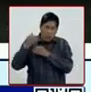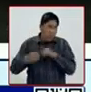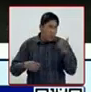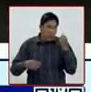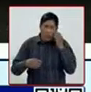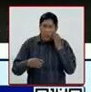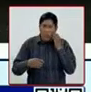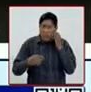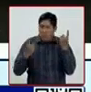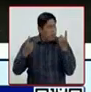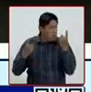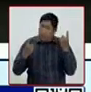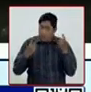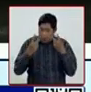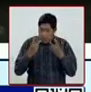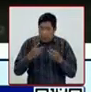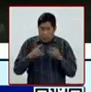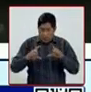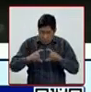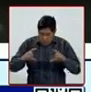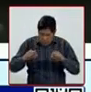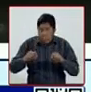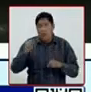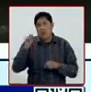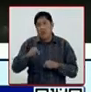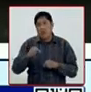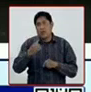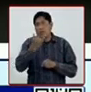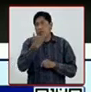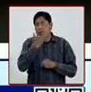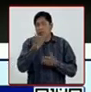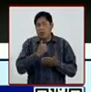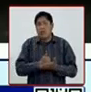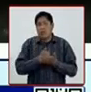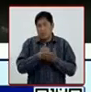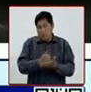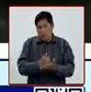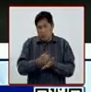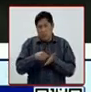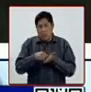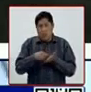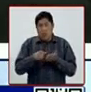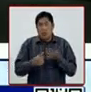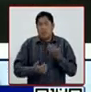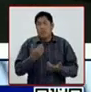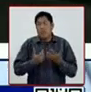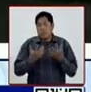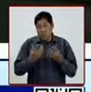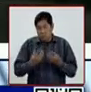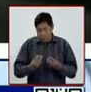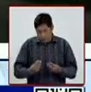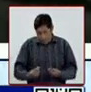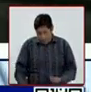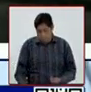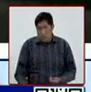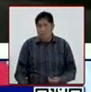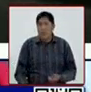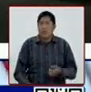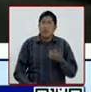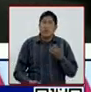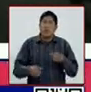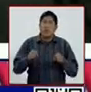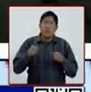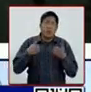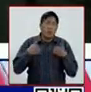bando pero verifican su placa Y es ahí cuando le ayudan a pagar el fuego que ya estaba iniciando en la